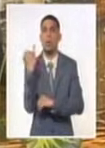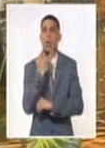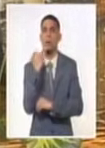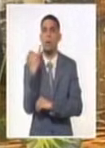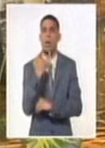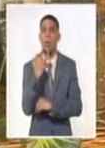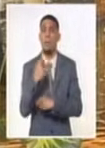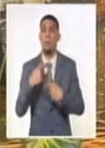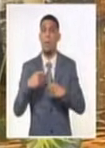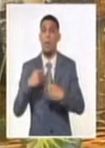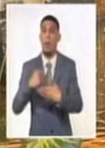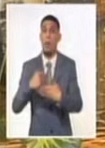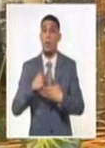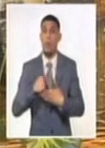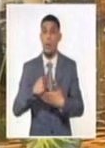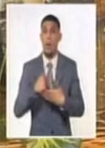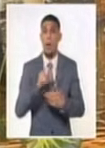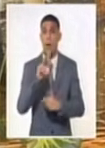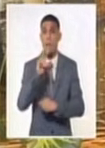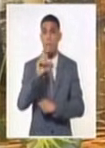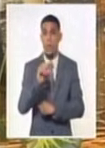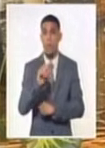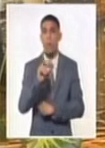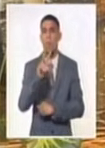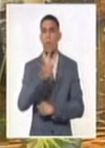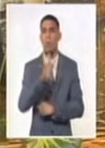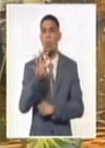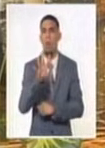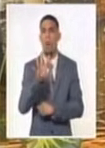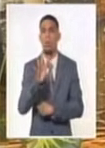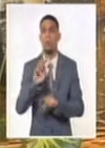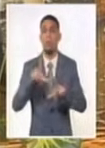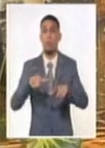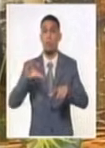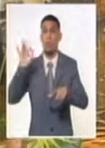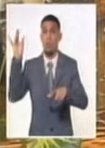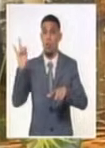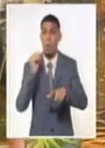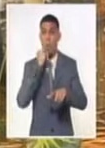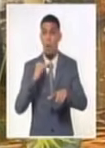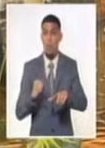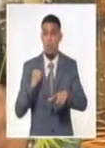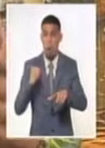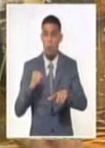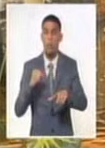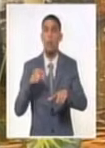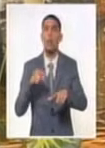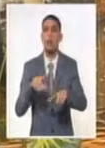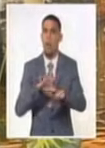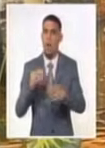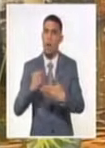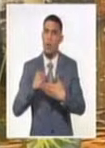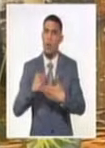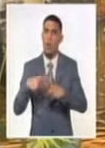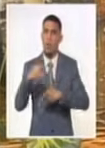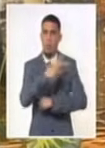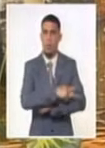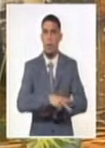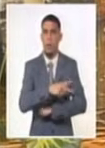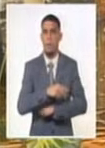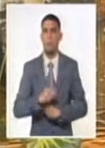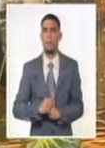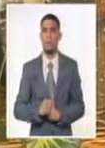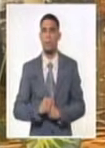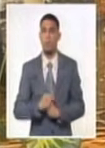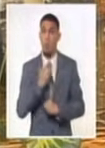permitir instalar alrededor de 20-24 kilowatts de potencia de solar fotovoltaica con un sistema agrovoltaico para permitirnos producir alimentos y generar